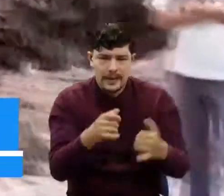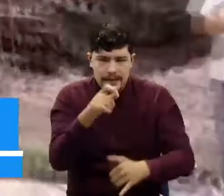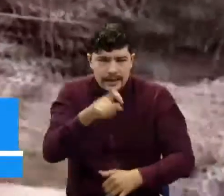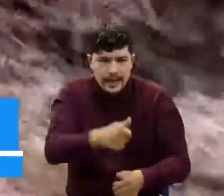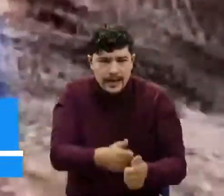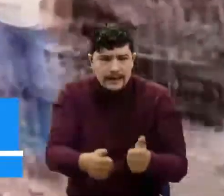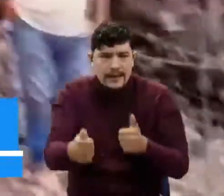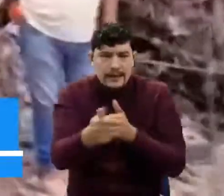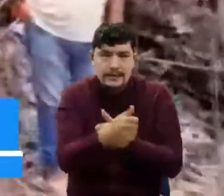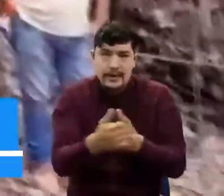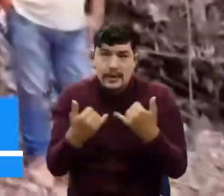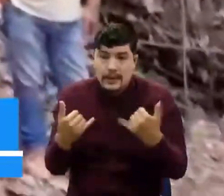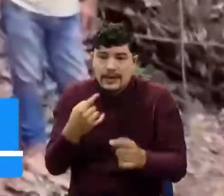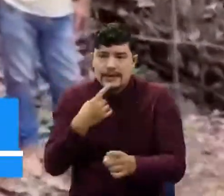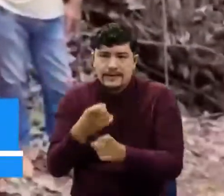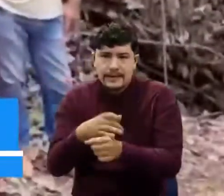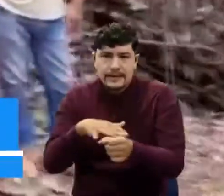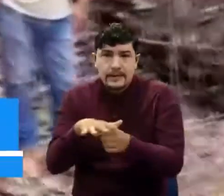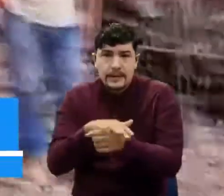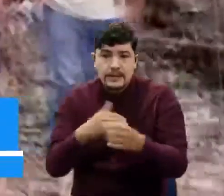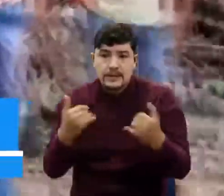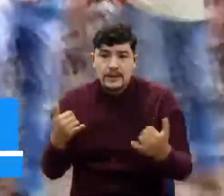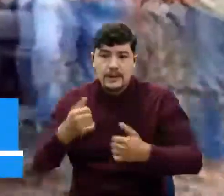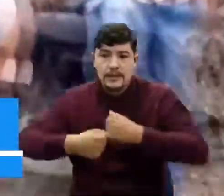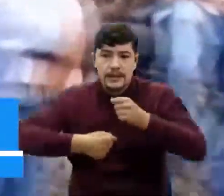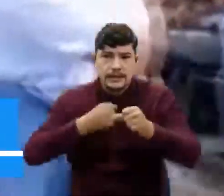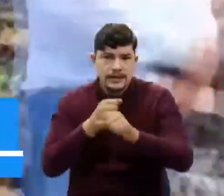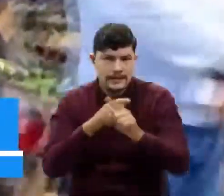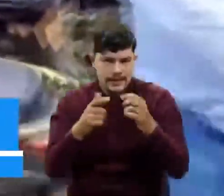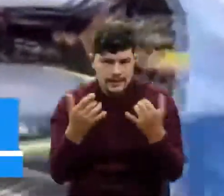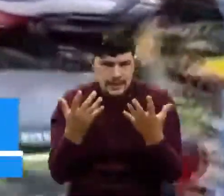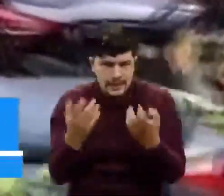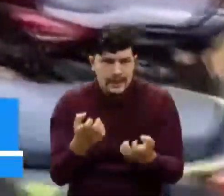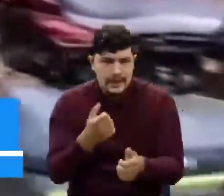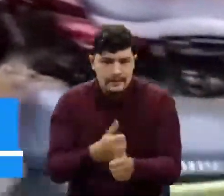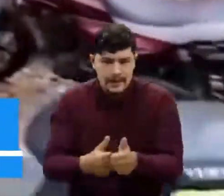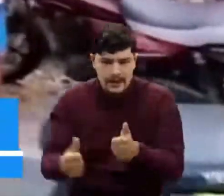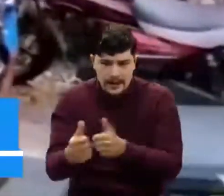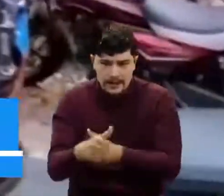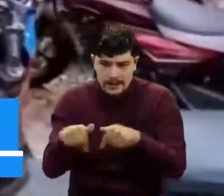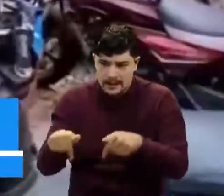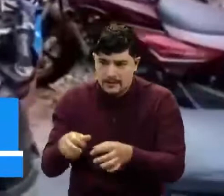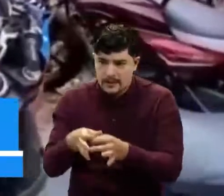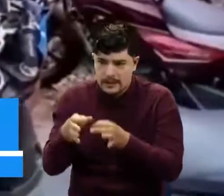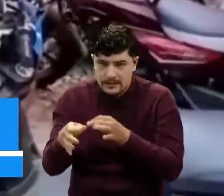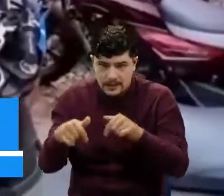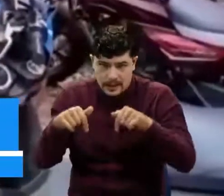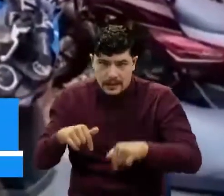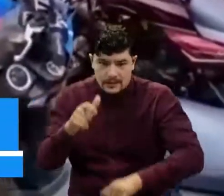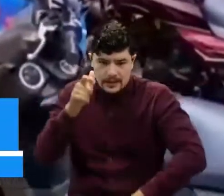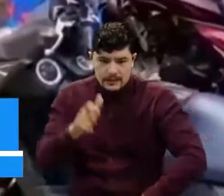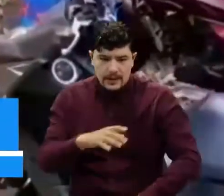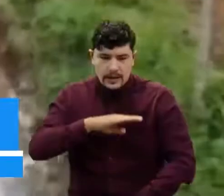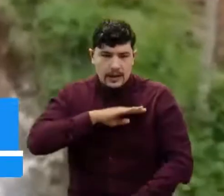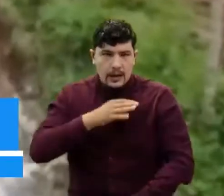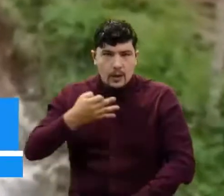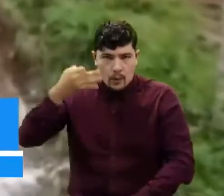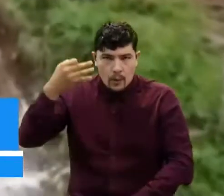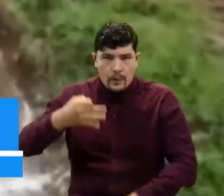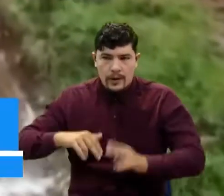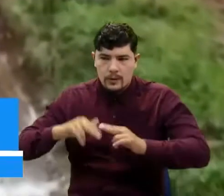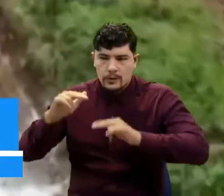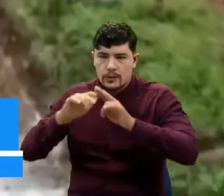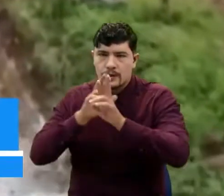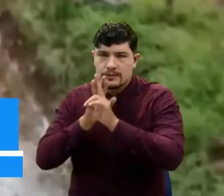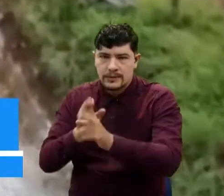dificultades que hemos tenido este año con la pandemia, lo que queremos es seguir avanzando y demostrar que este gobierno está cumpliendo con las obras. Por lo